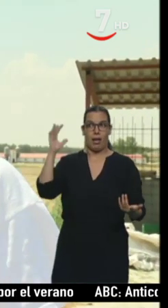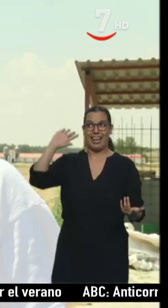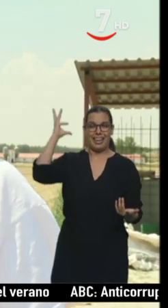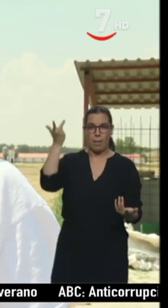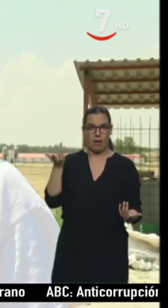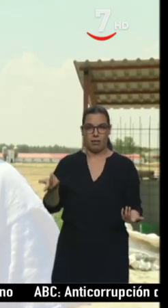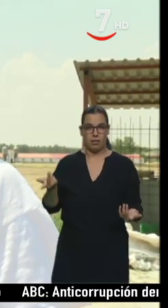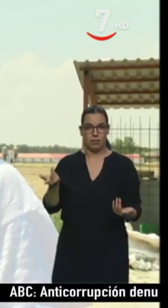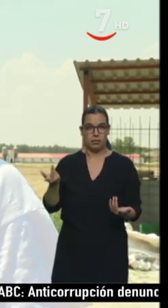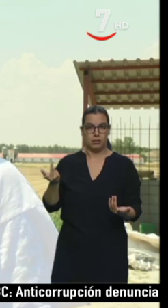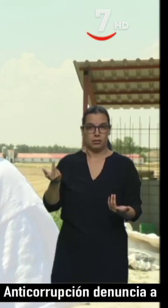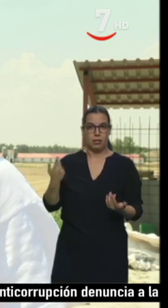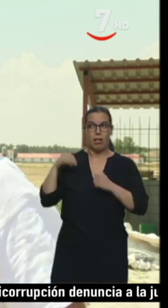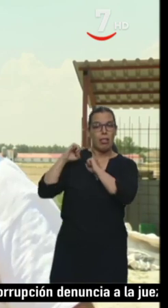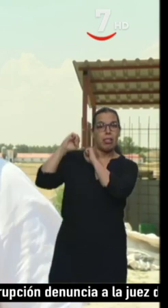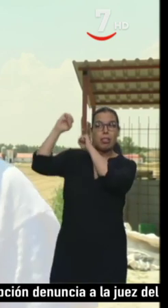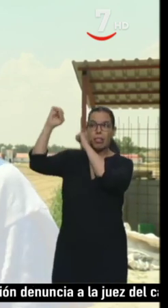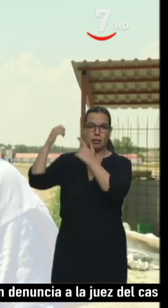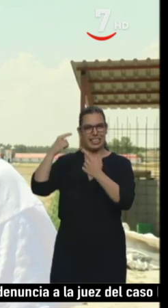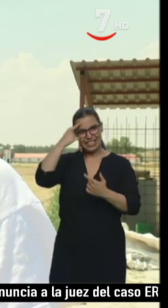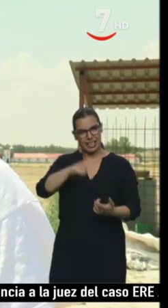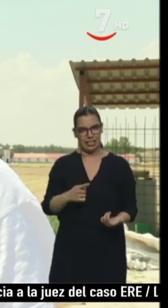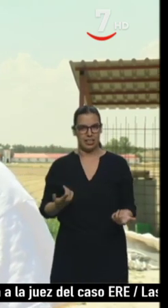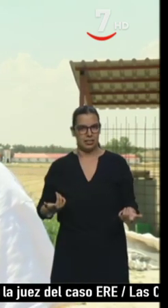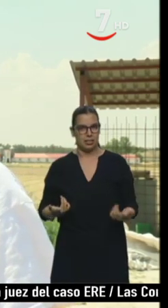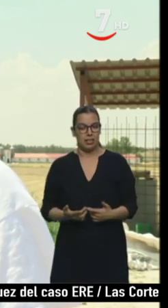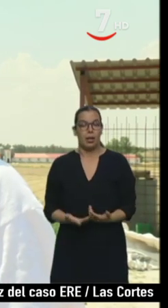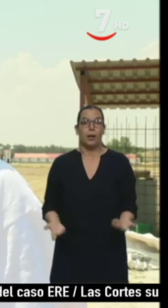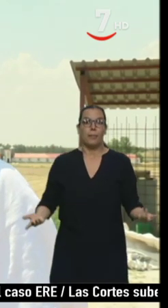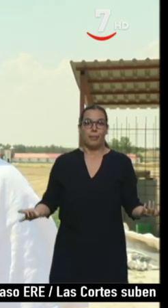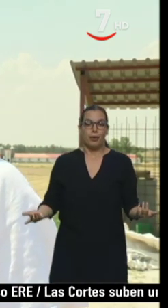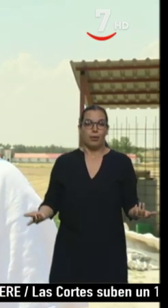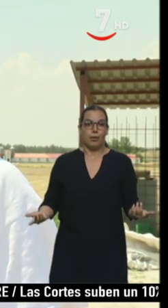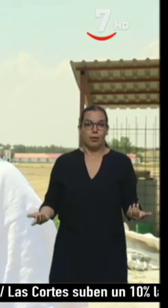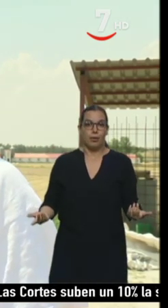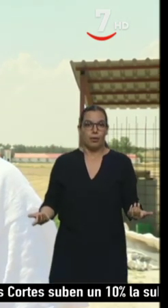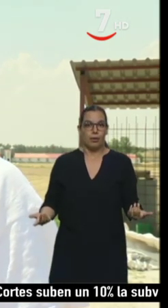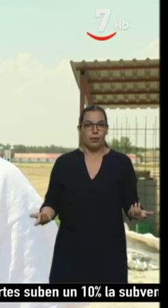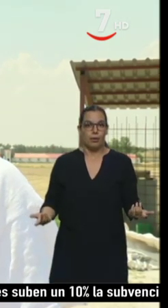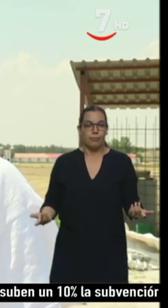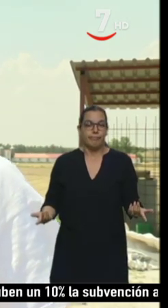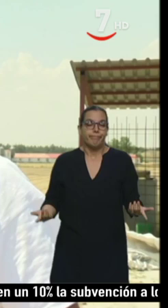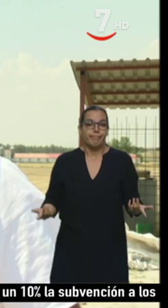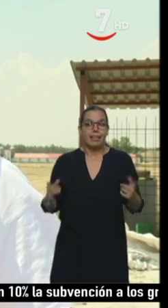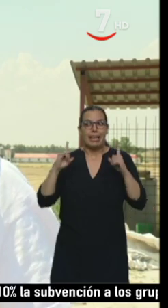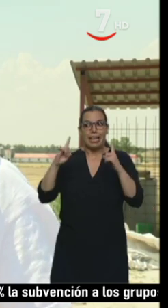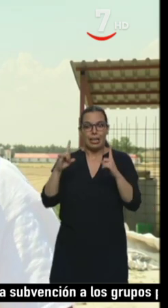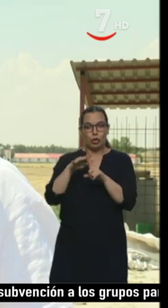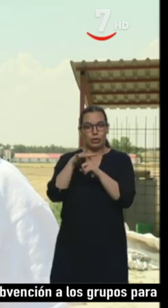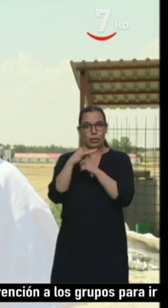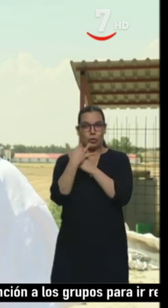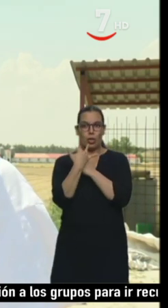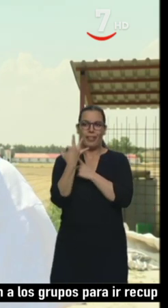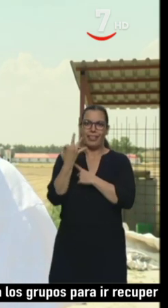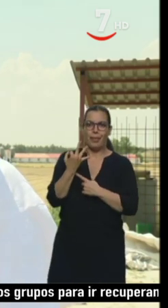clima. Eso estamos, vamos, concienciados. Pero bueno, en estos casos deberíamos de